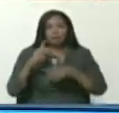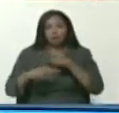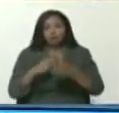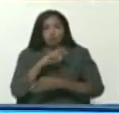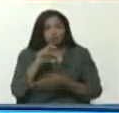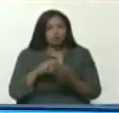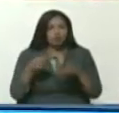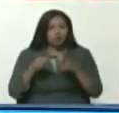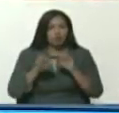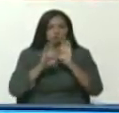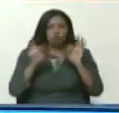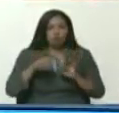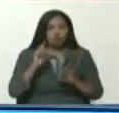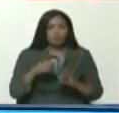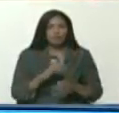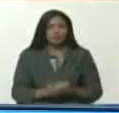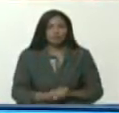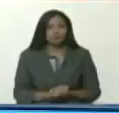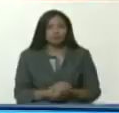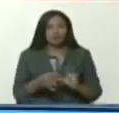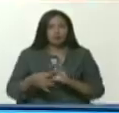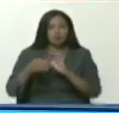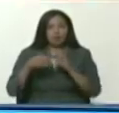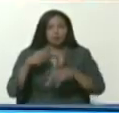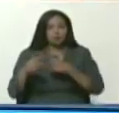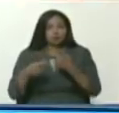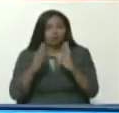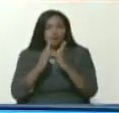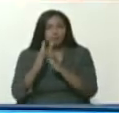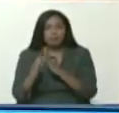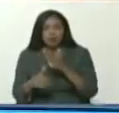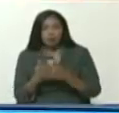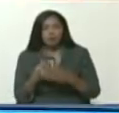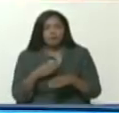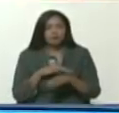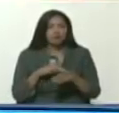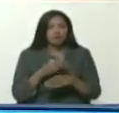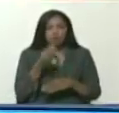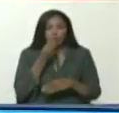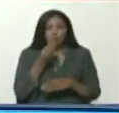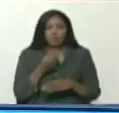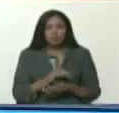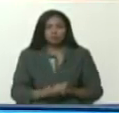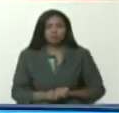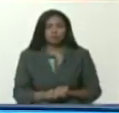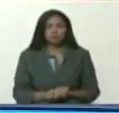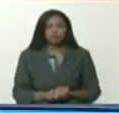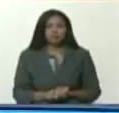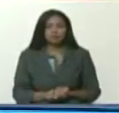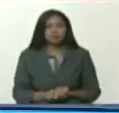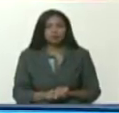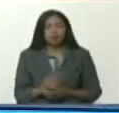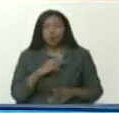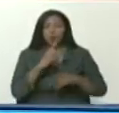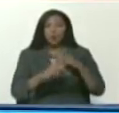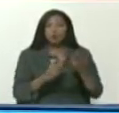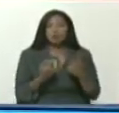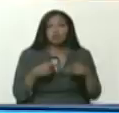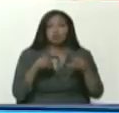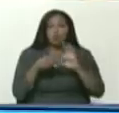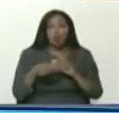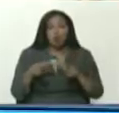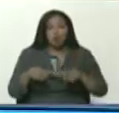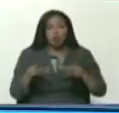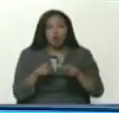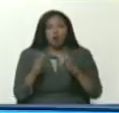nacional, articular los procesos distributivos del Ministerio de Alimentación, los procesos de huerto